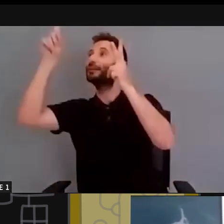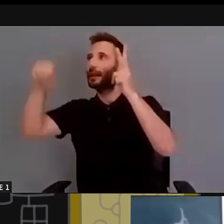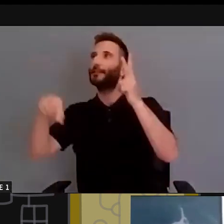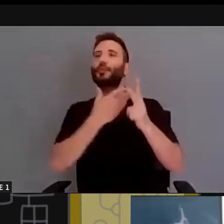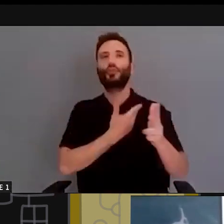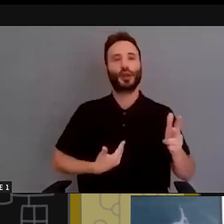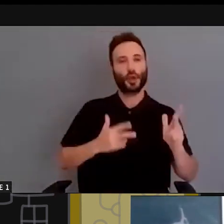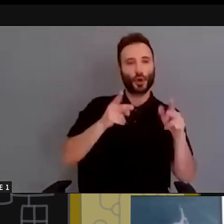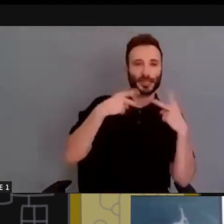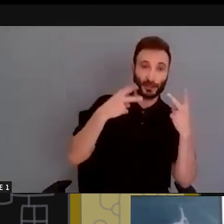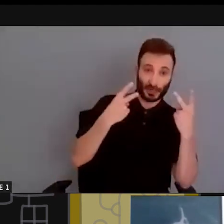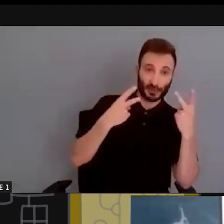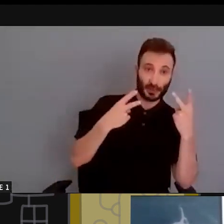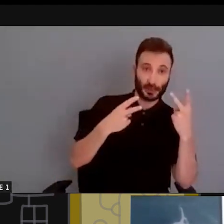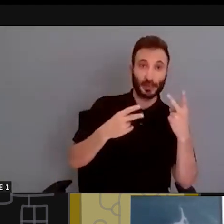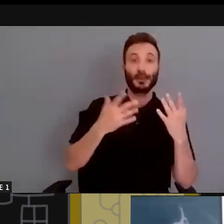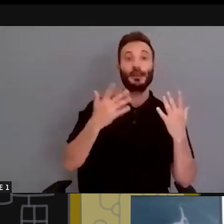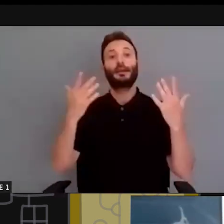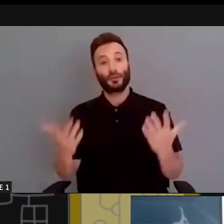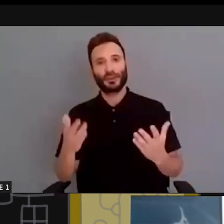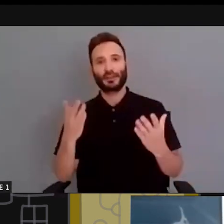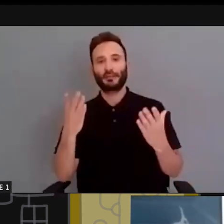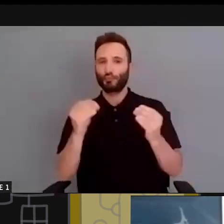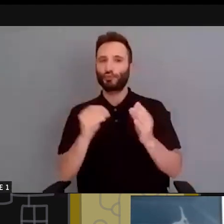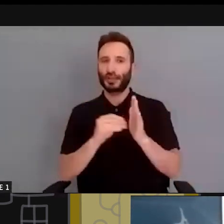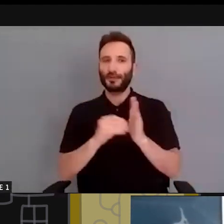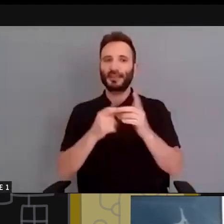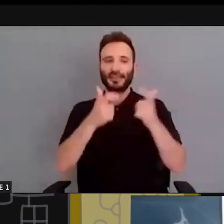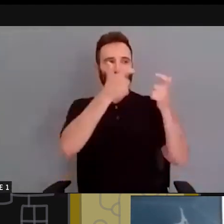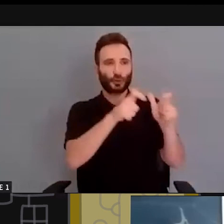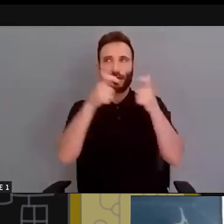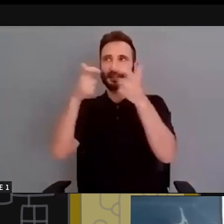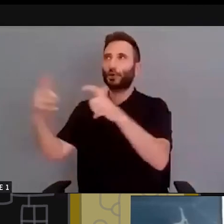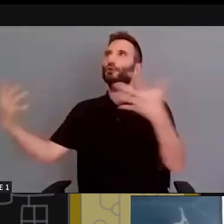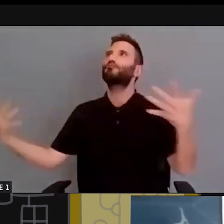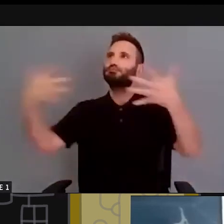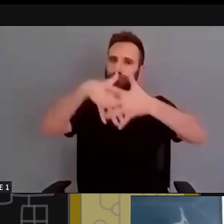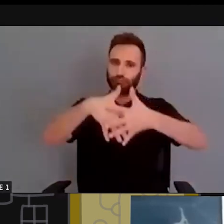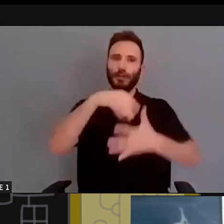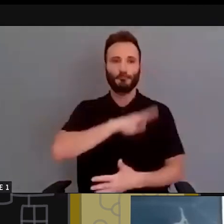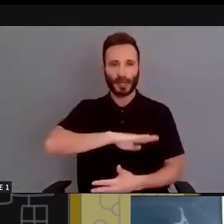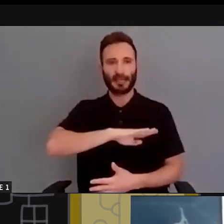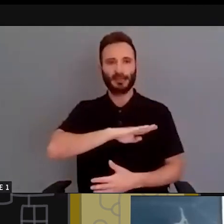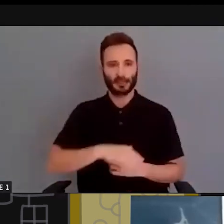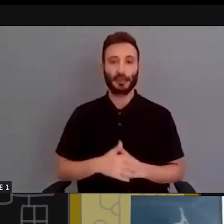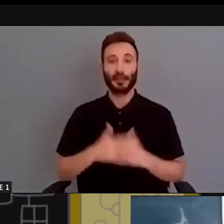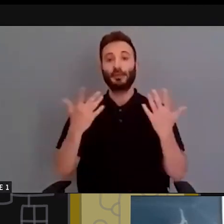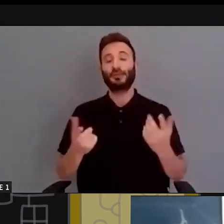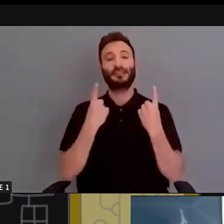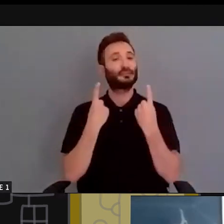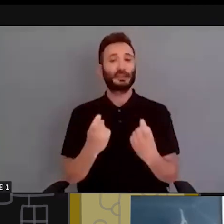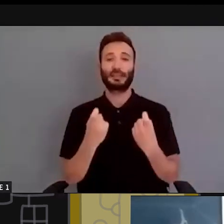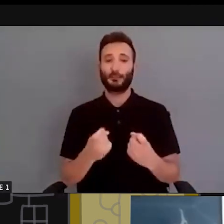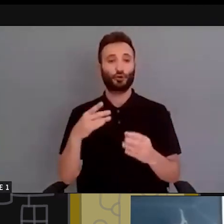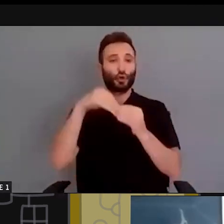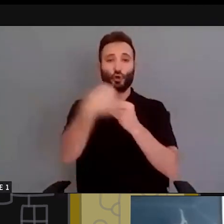tiene... es decir, que hay muchas sinergias entre los sectores y por eso era muy positivo el tenerlo todo